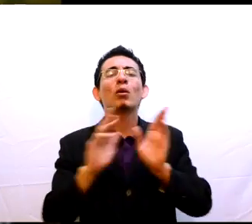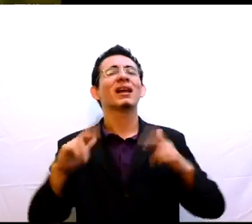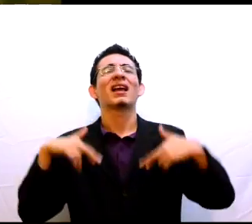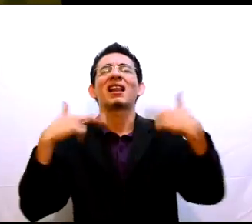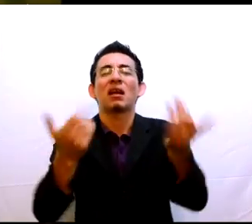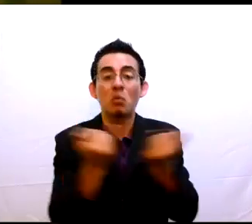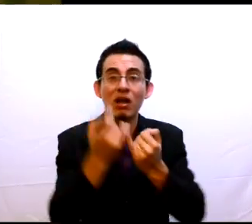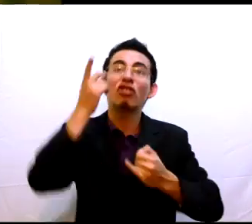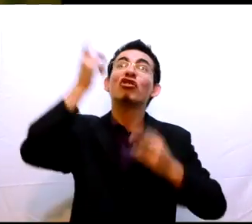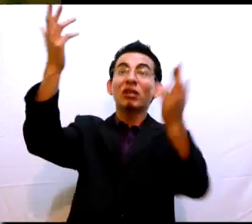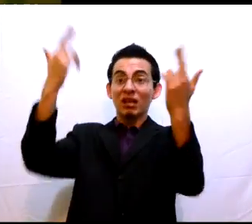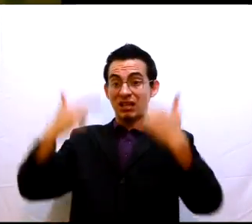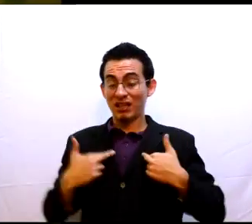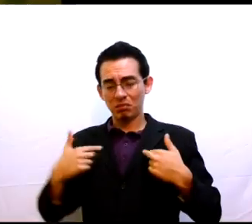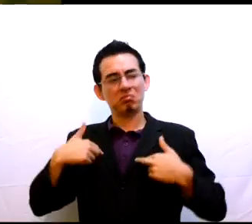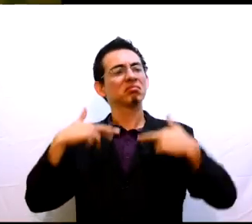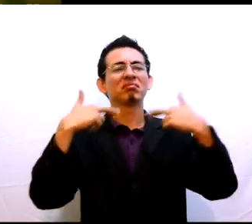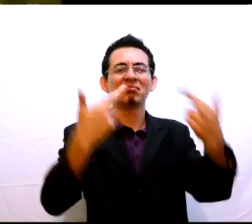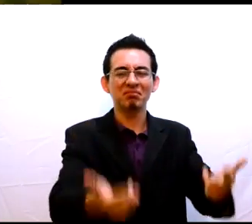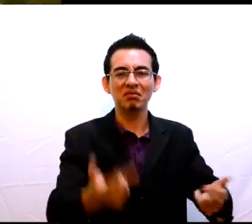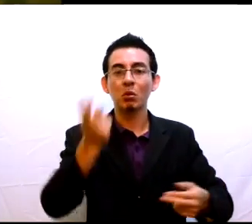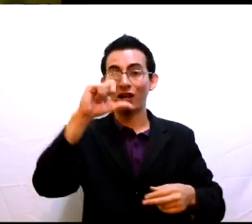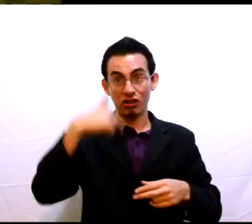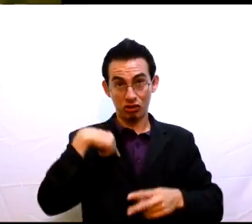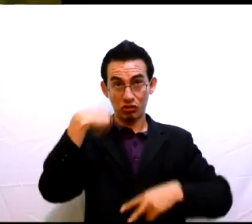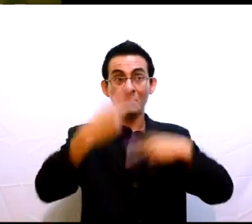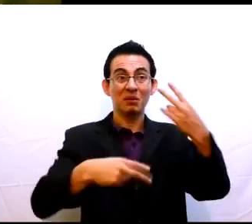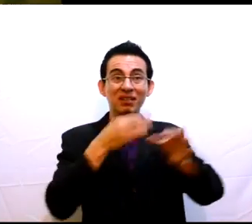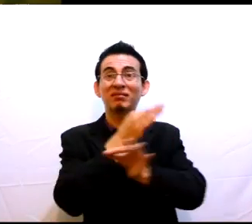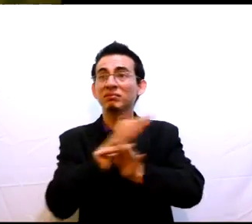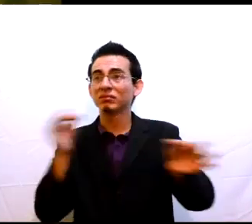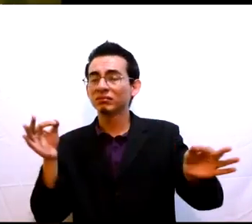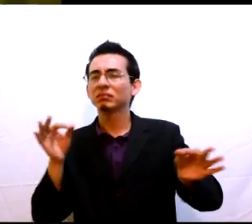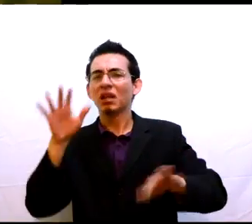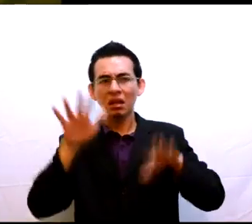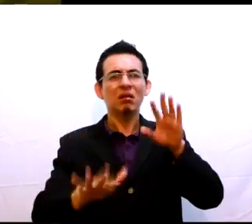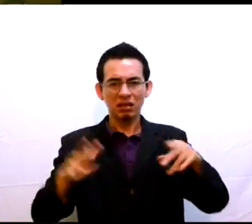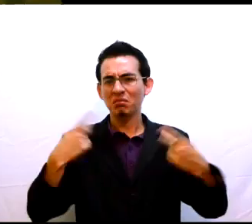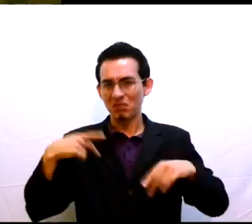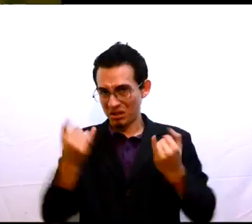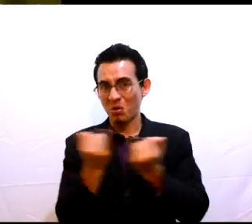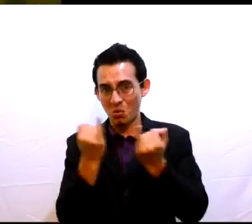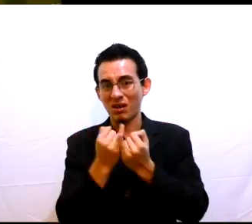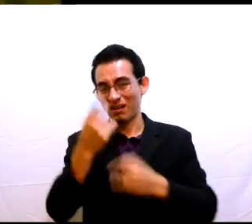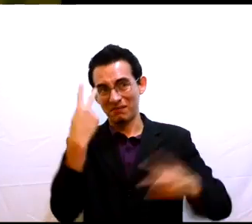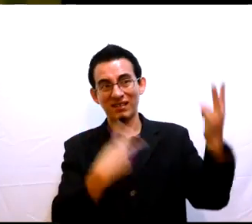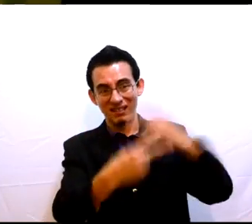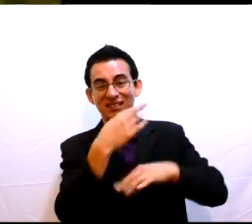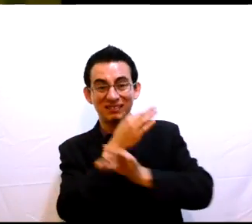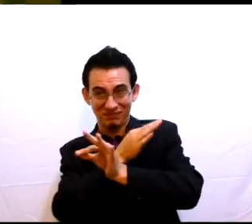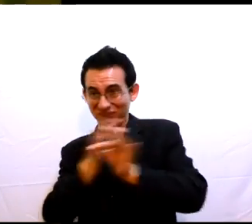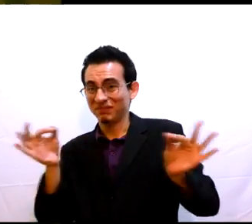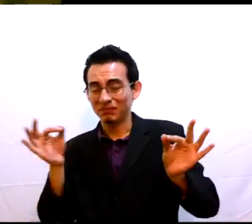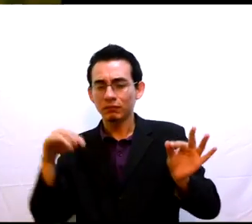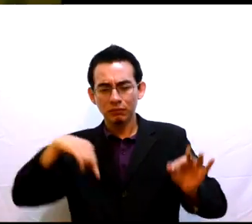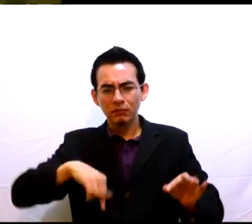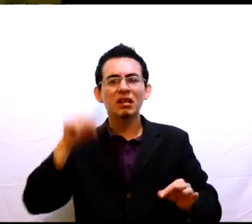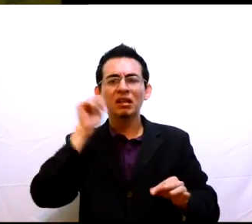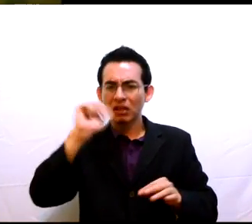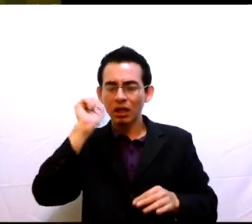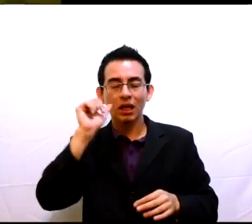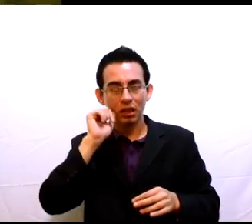normalmente cuando no le invitan a predicar por la gente generoso como nosotros aquí cuando invitamos a un predicador no